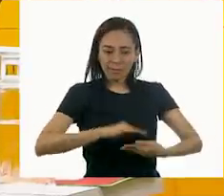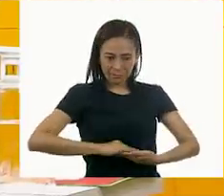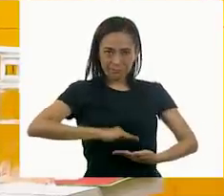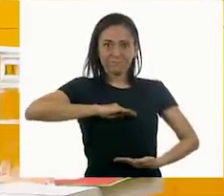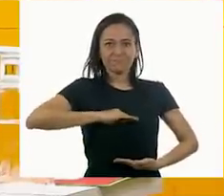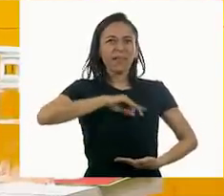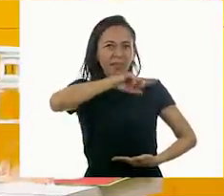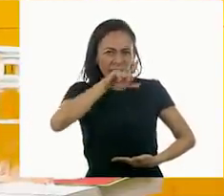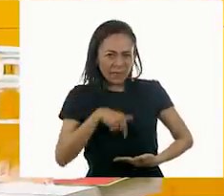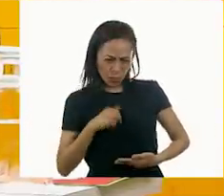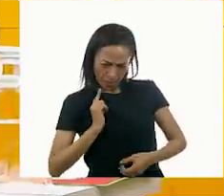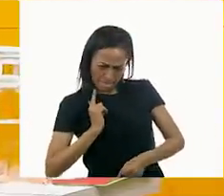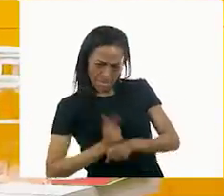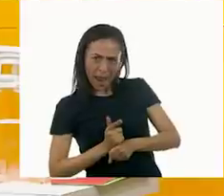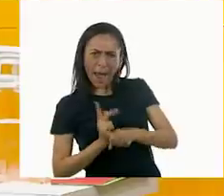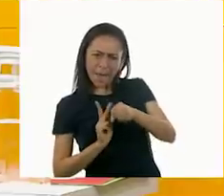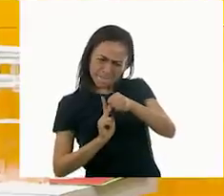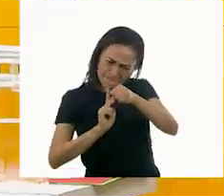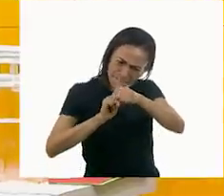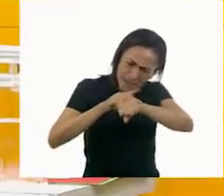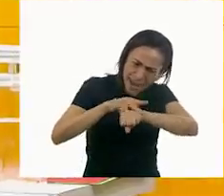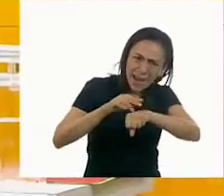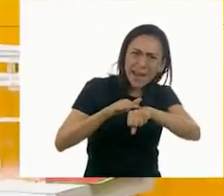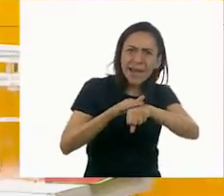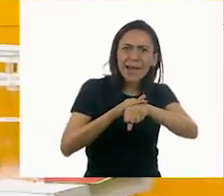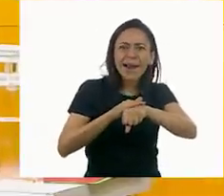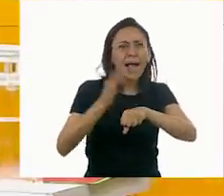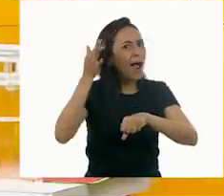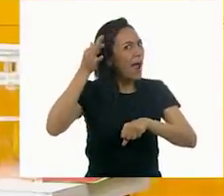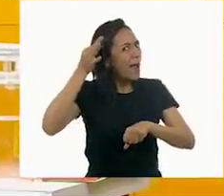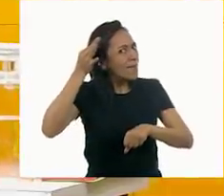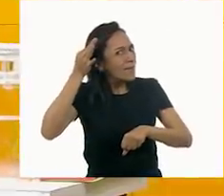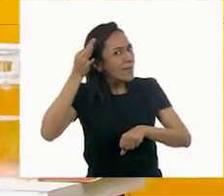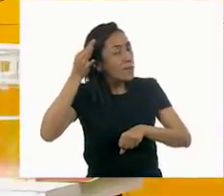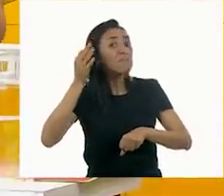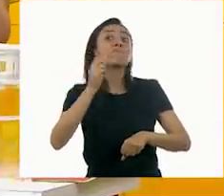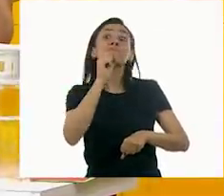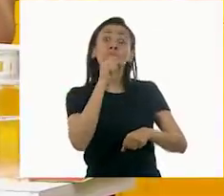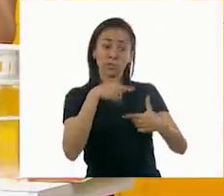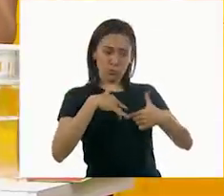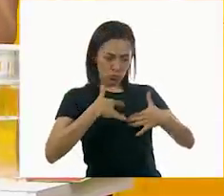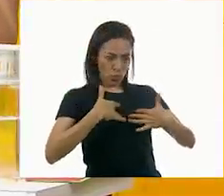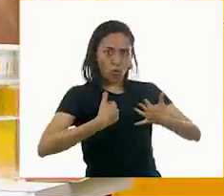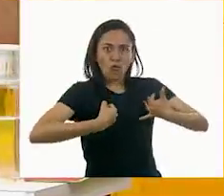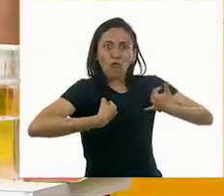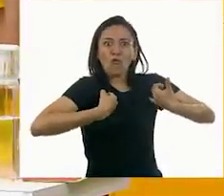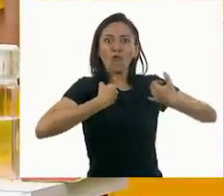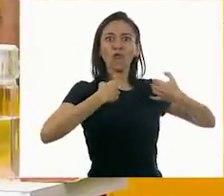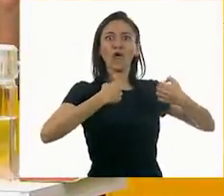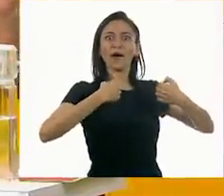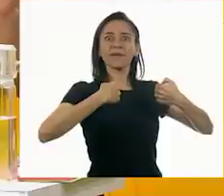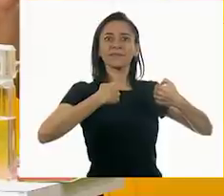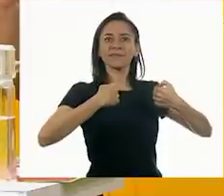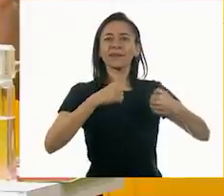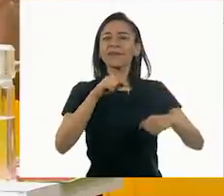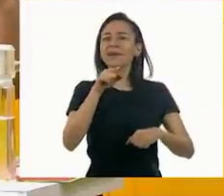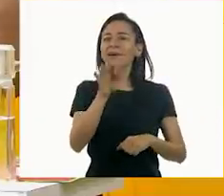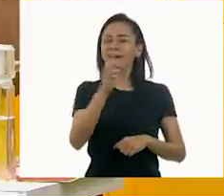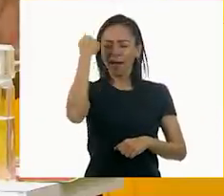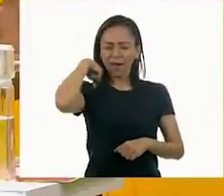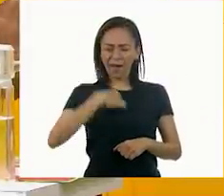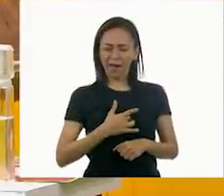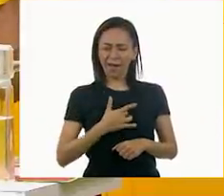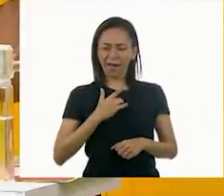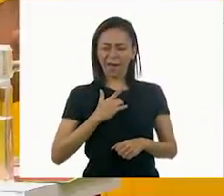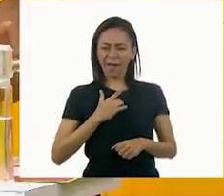cabello y hasta en la fuerza que tienes, ¿verdad? Sí. Si logras sentir sed, ya es un síntoma de